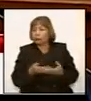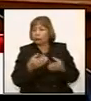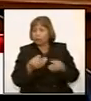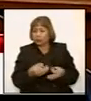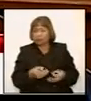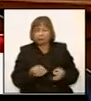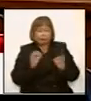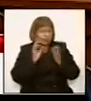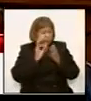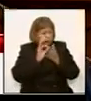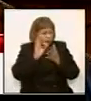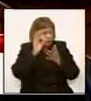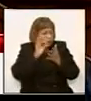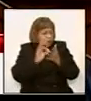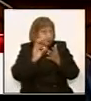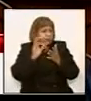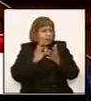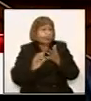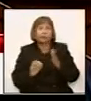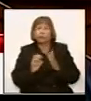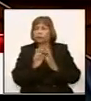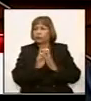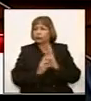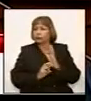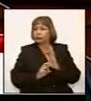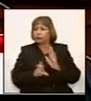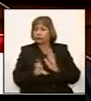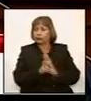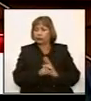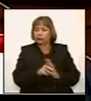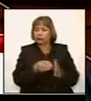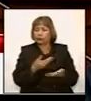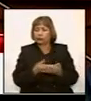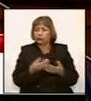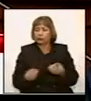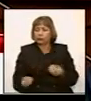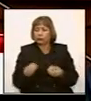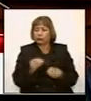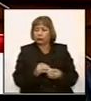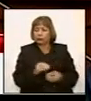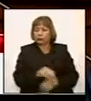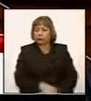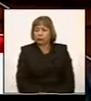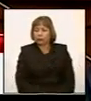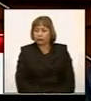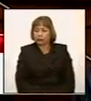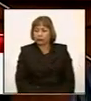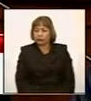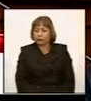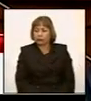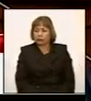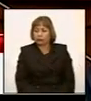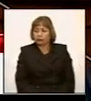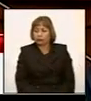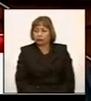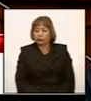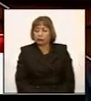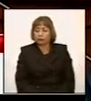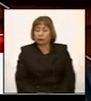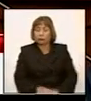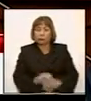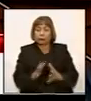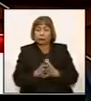presidente, explícitamente en el proyecto de ley. Y se ha incorporado también, y de manera que no habría